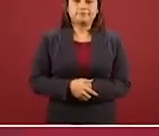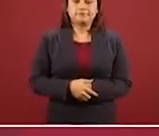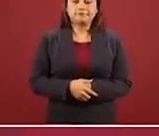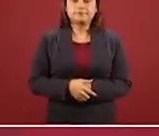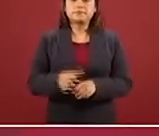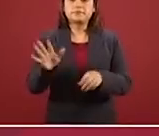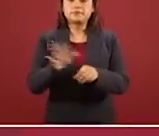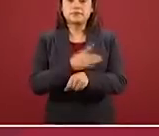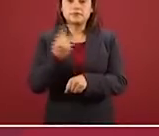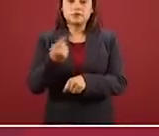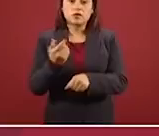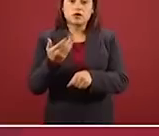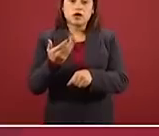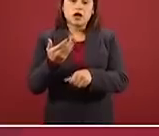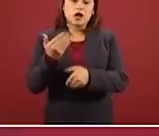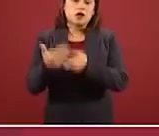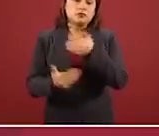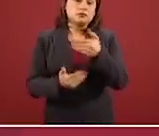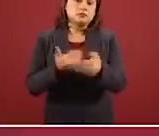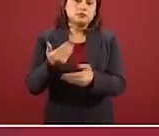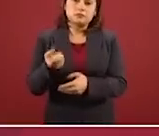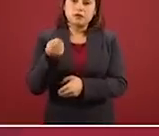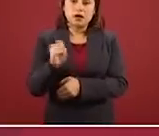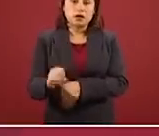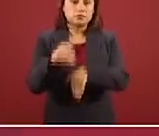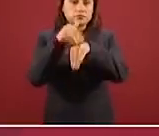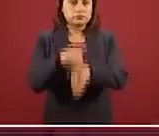son procedimientos que se siguen,